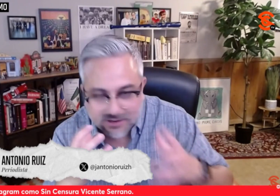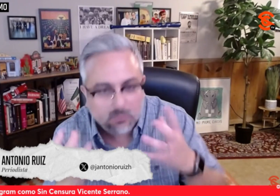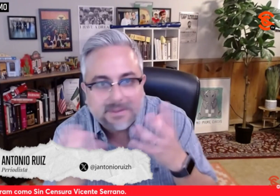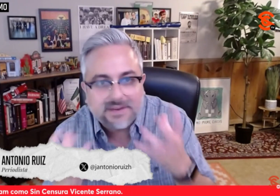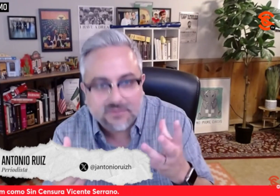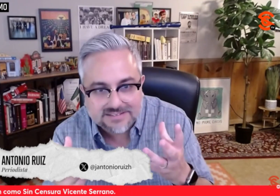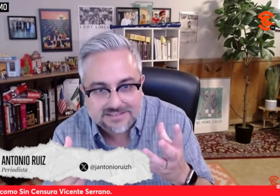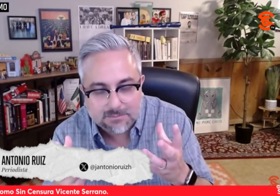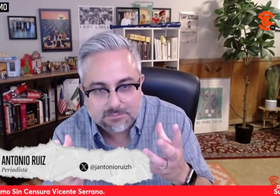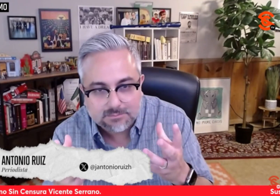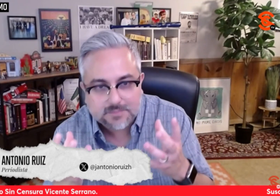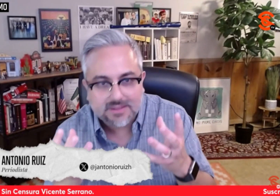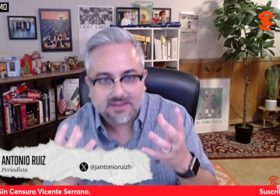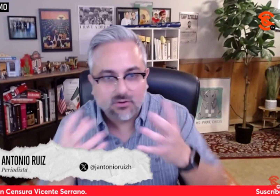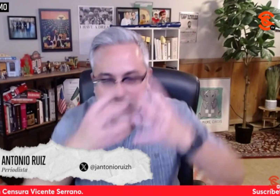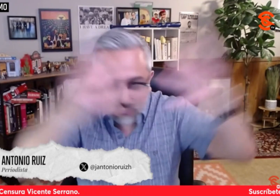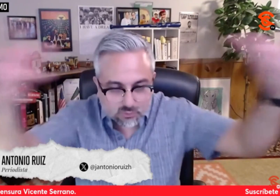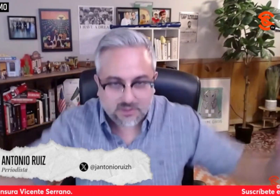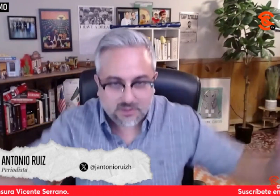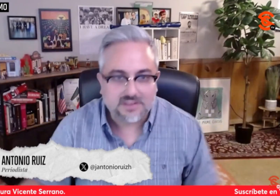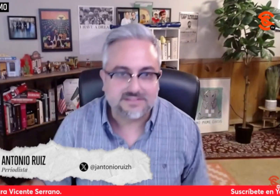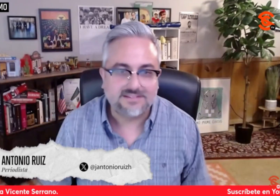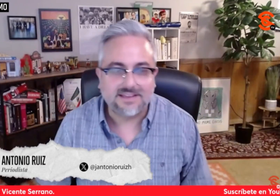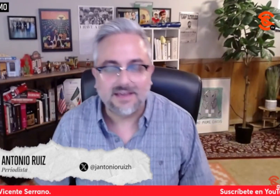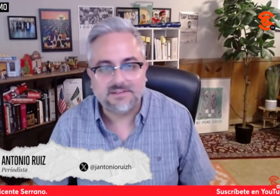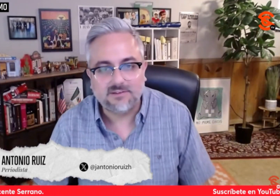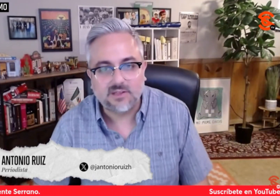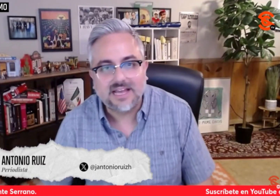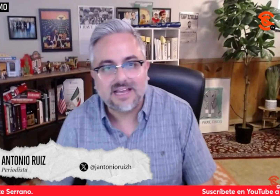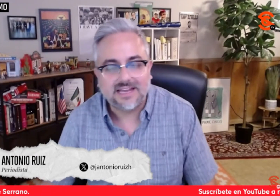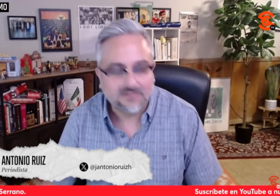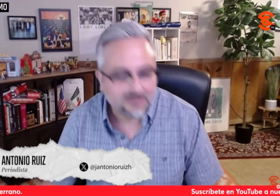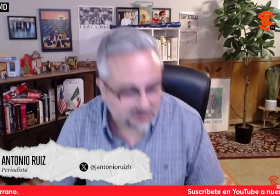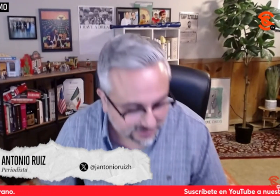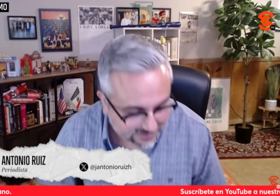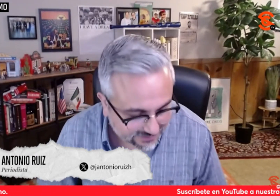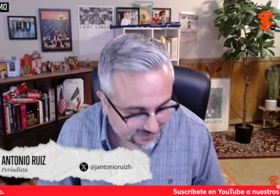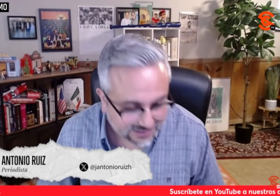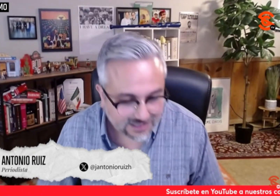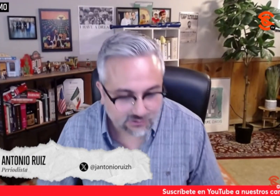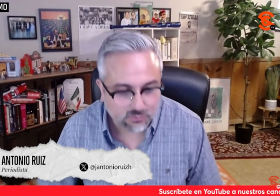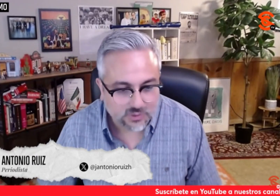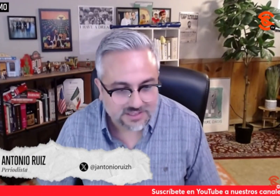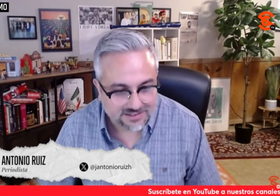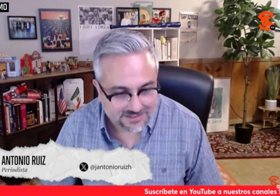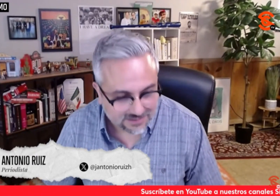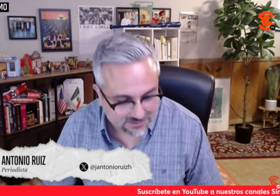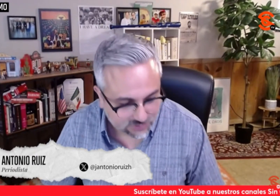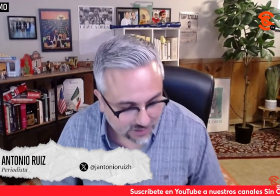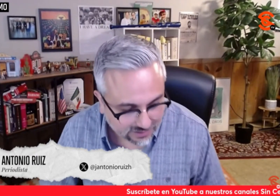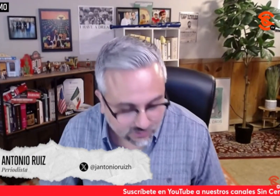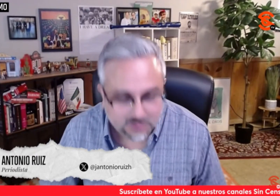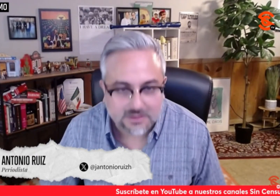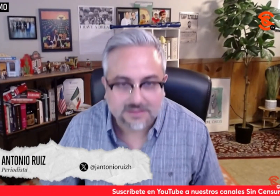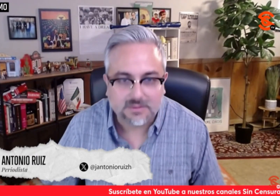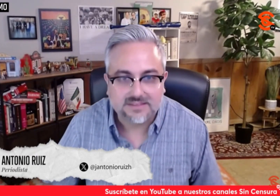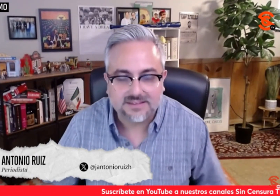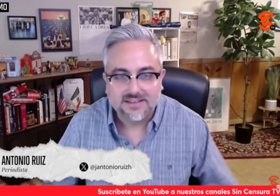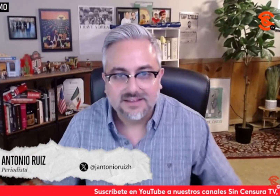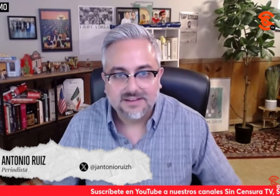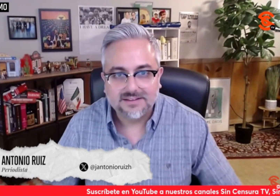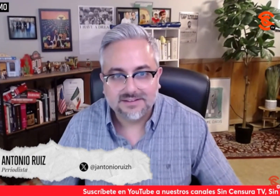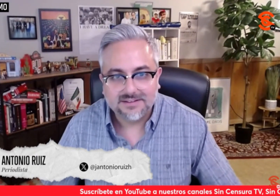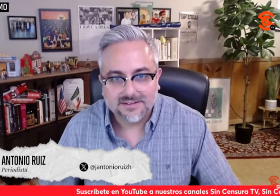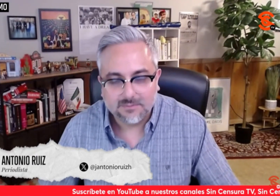puede hablar como periodista con los mismos periodistas que a veces lo atacan, ¿no? Entonces eso es muy interesante, tienes toda la razón,